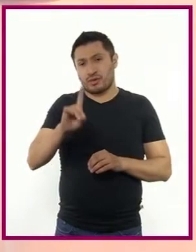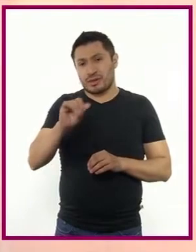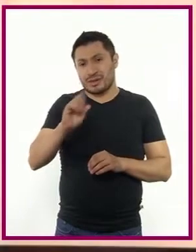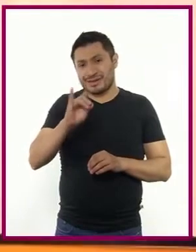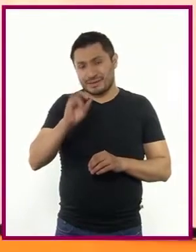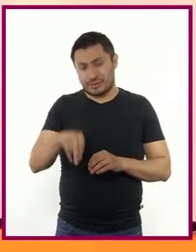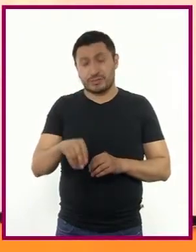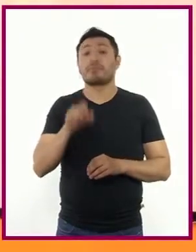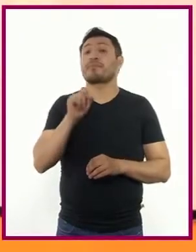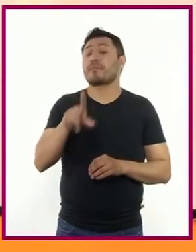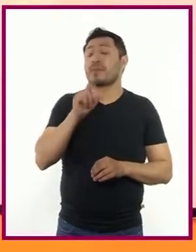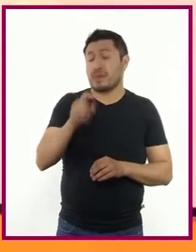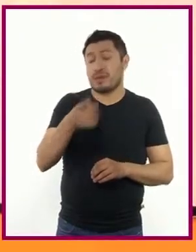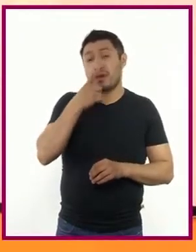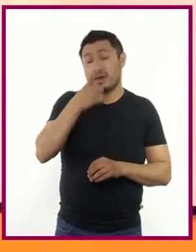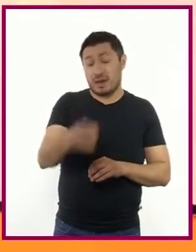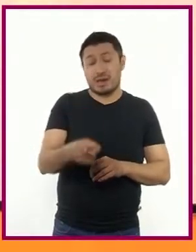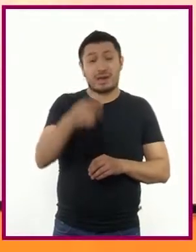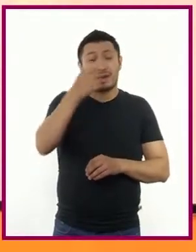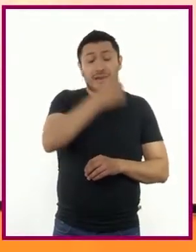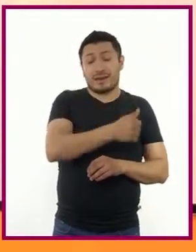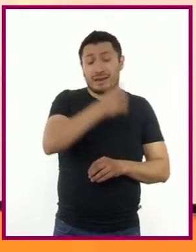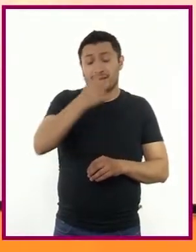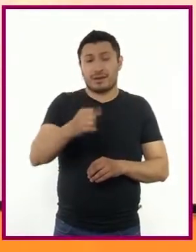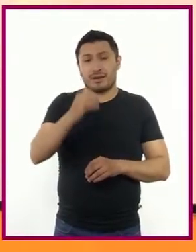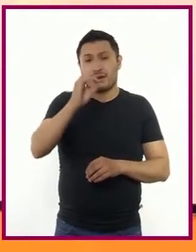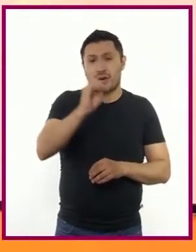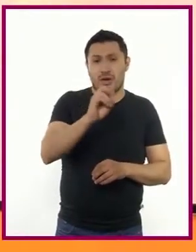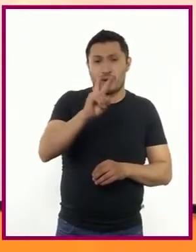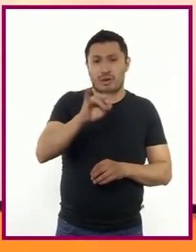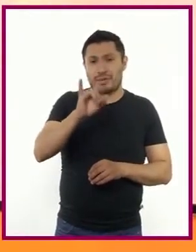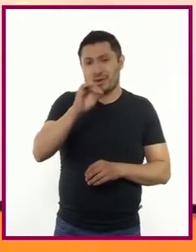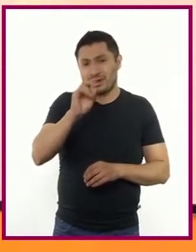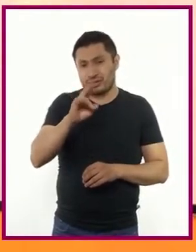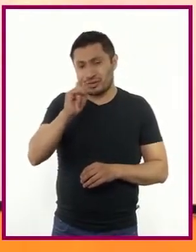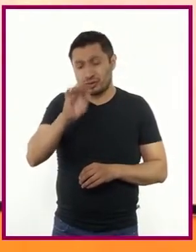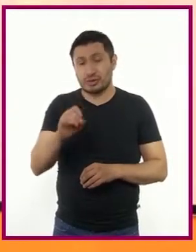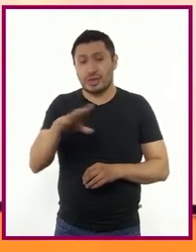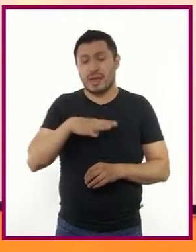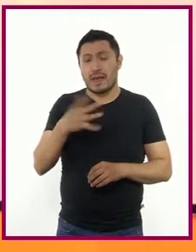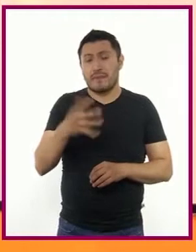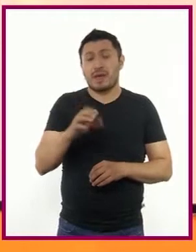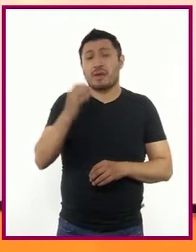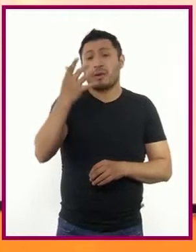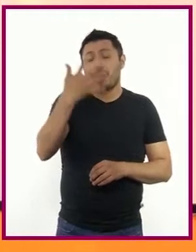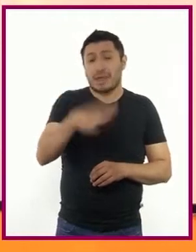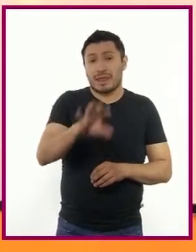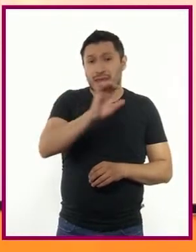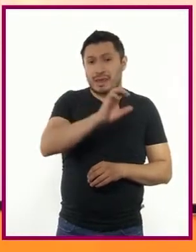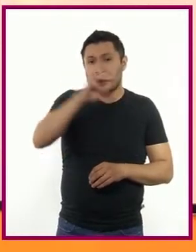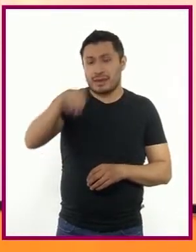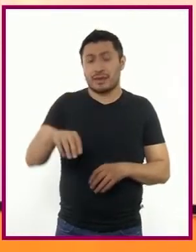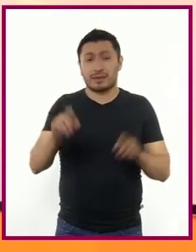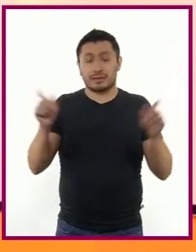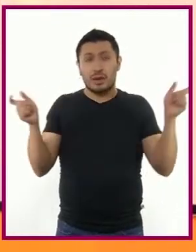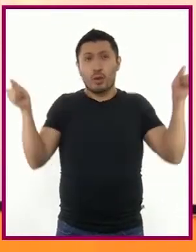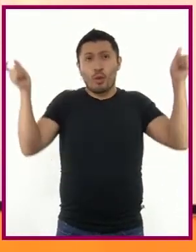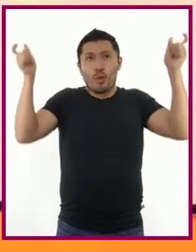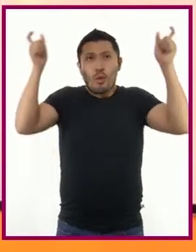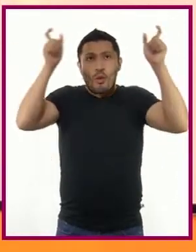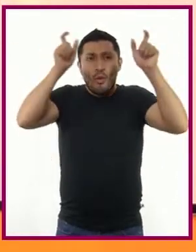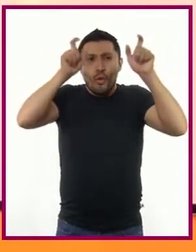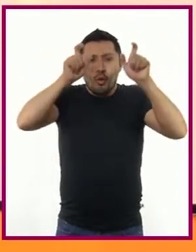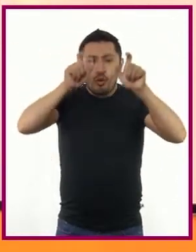Además, debemos mencionar que cada uno de los oviductos mide alrededor de 10 centímetros de longitud y se extiende desde